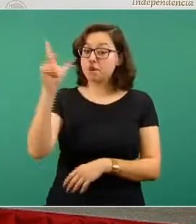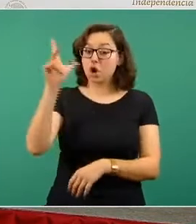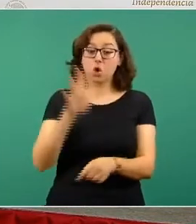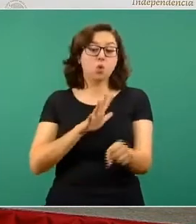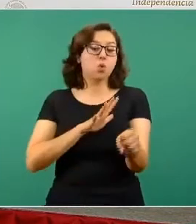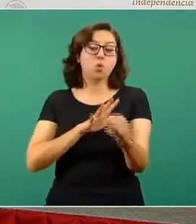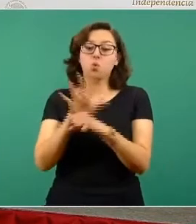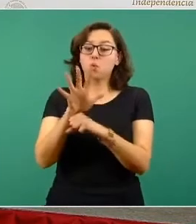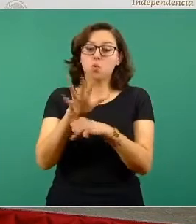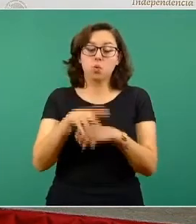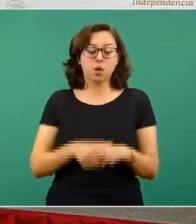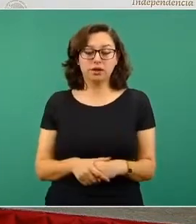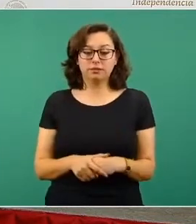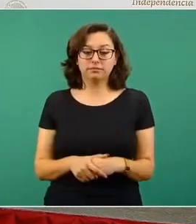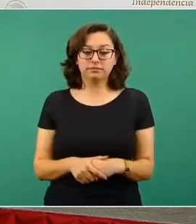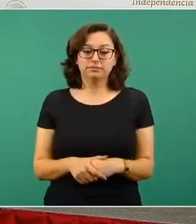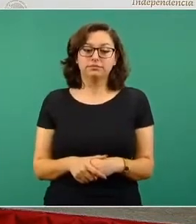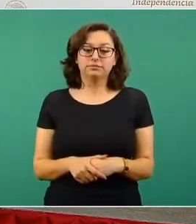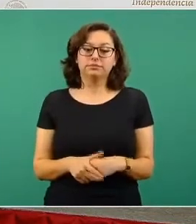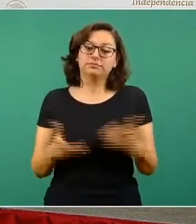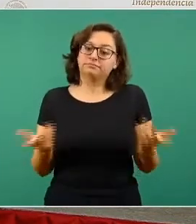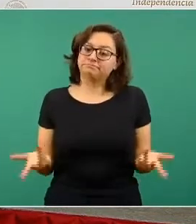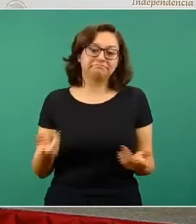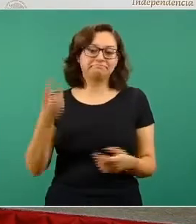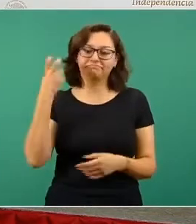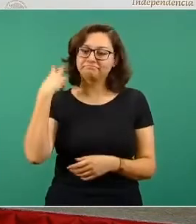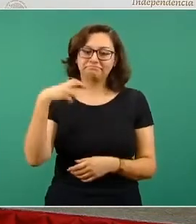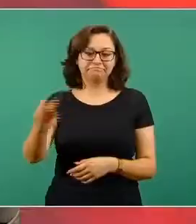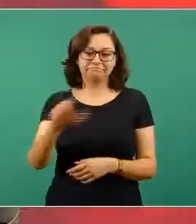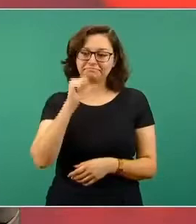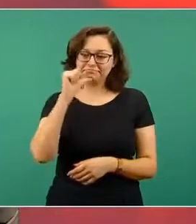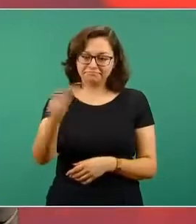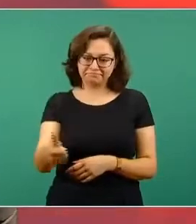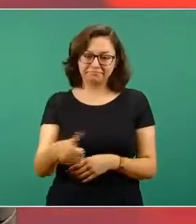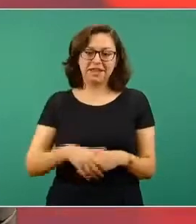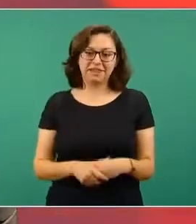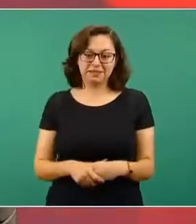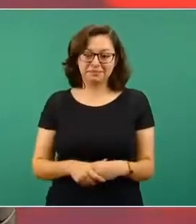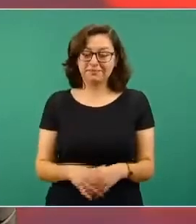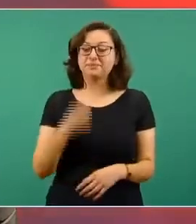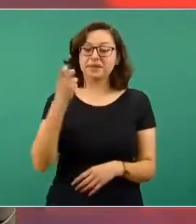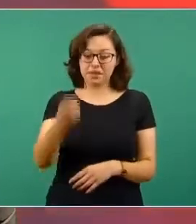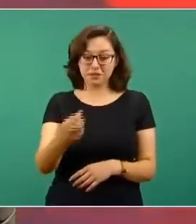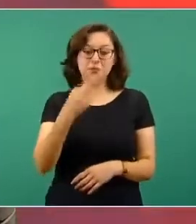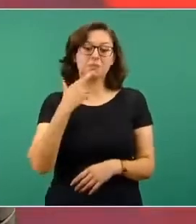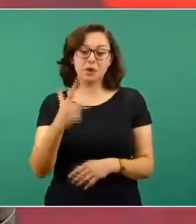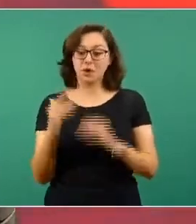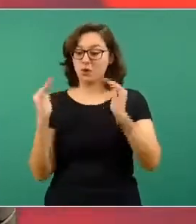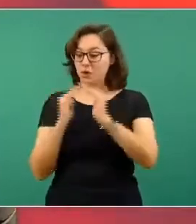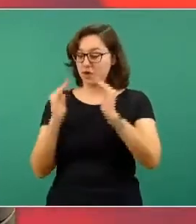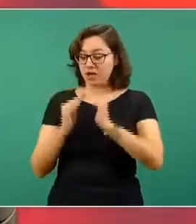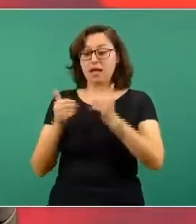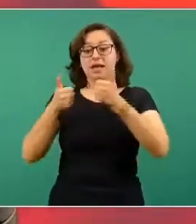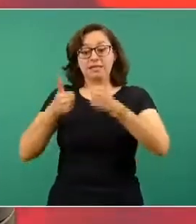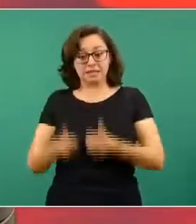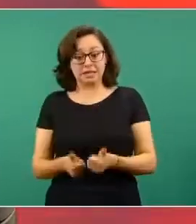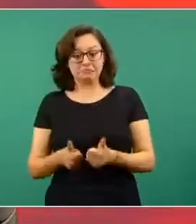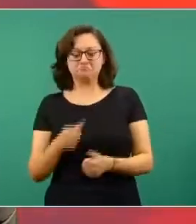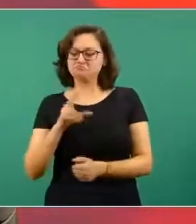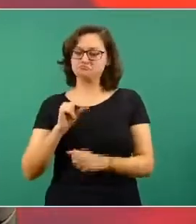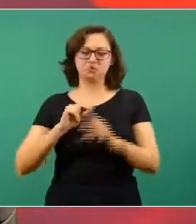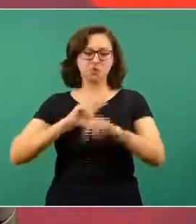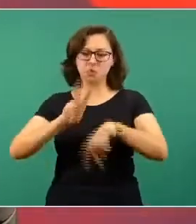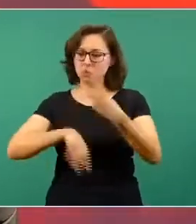que está implícito en viajar, pues es no viajar, ¿no? Es un momento de tomar la decisión de mejor no voy, no